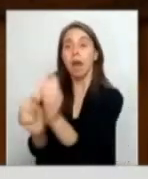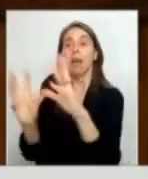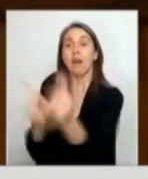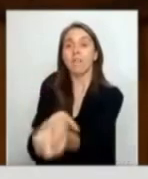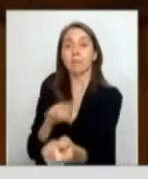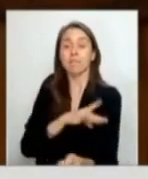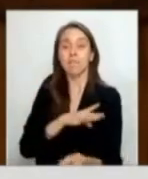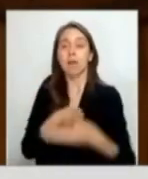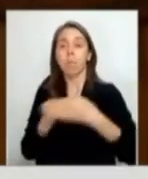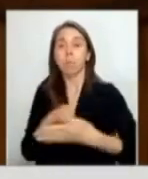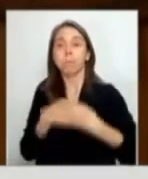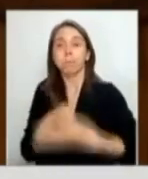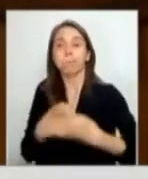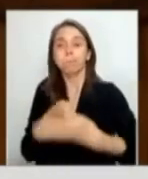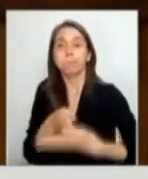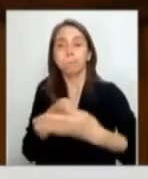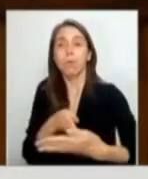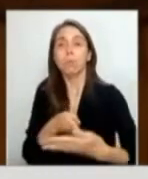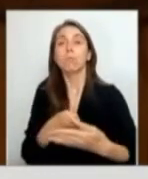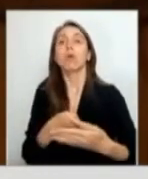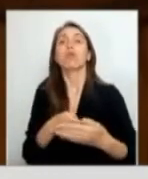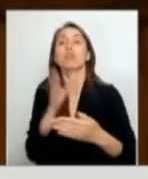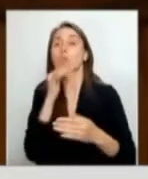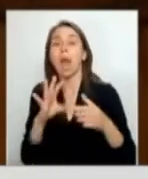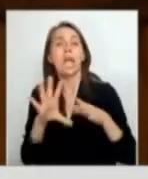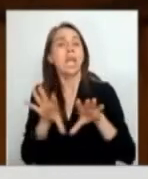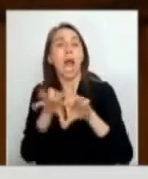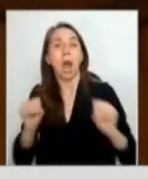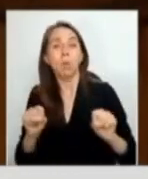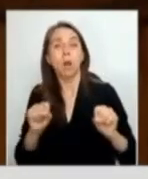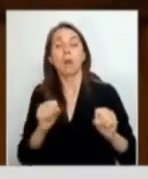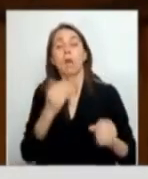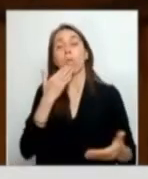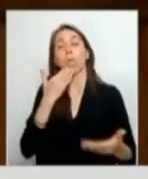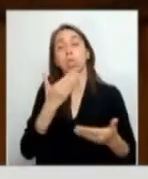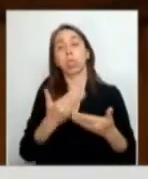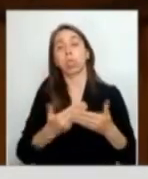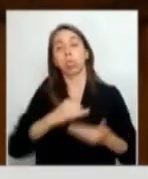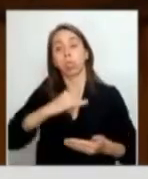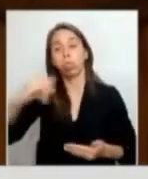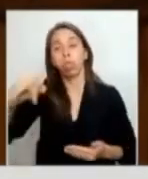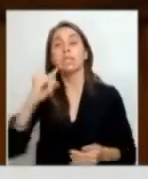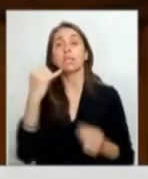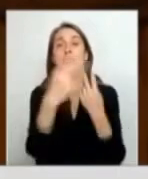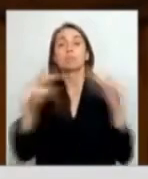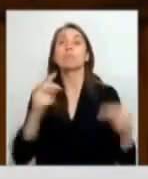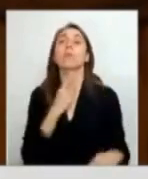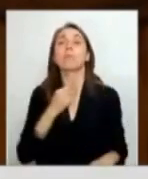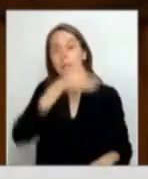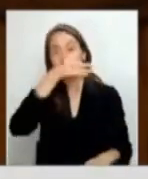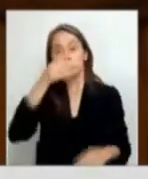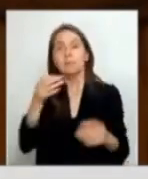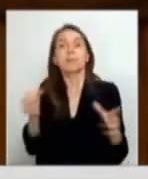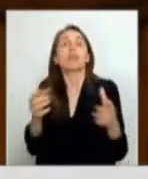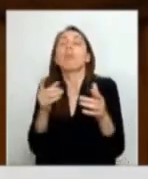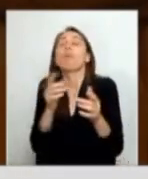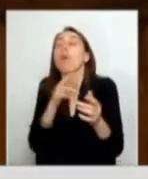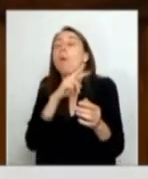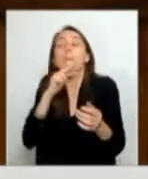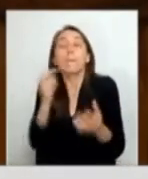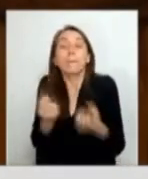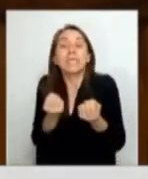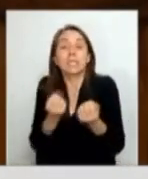desacuerdos infinitos y a veces también intereses pequeños. La gente no quiere más ese tipo de peleas.